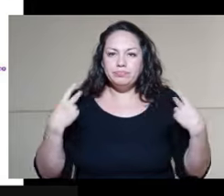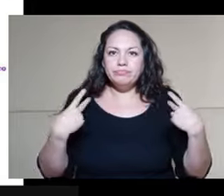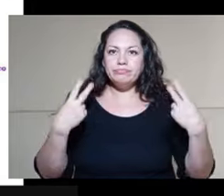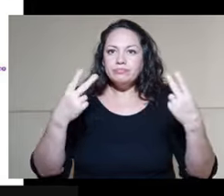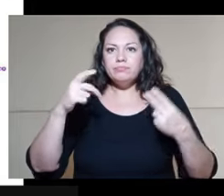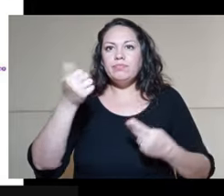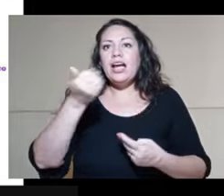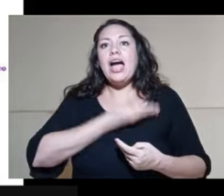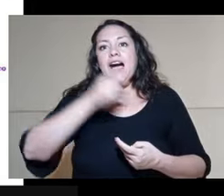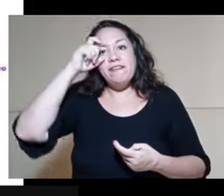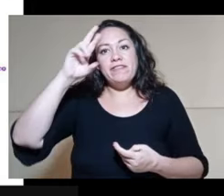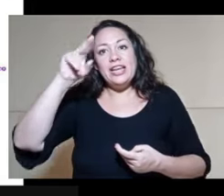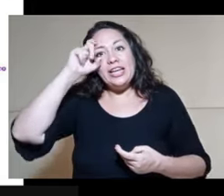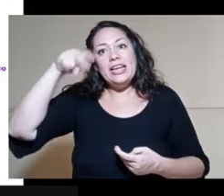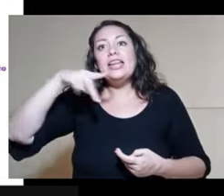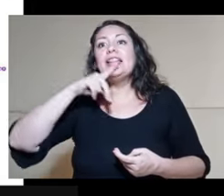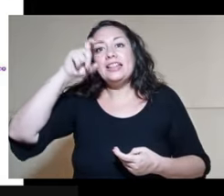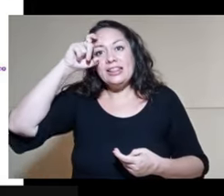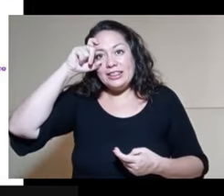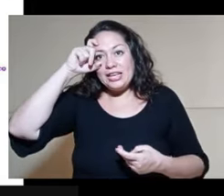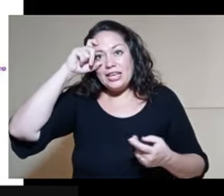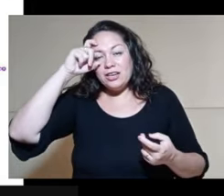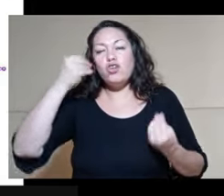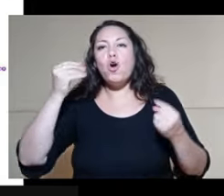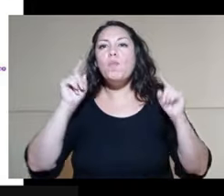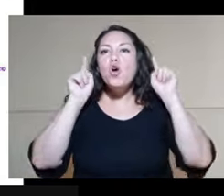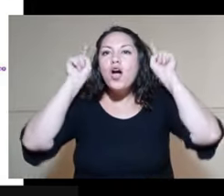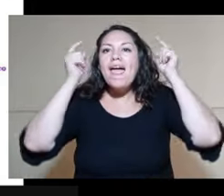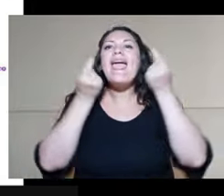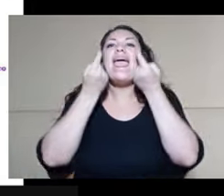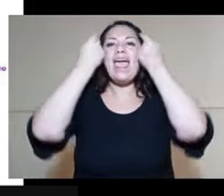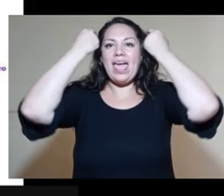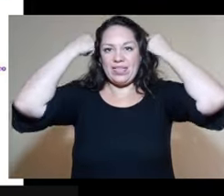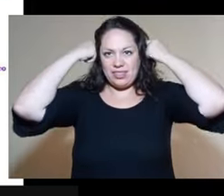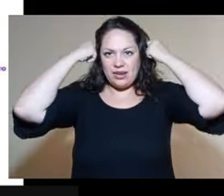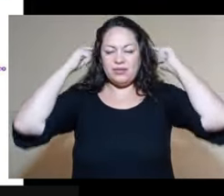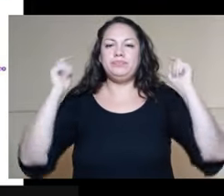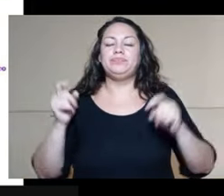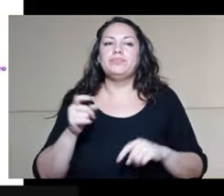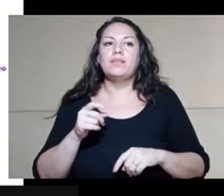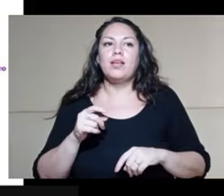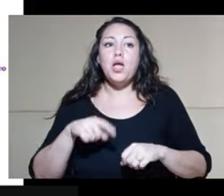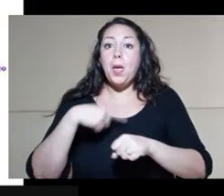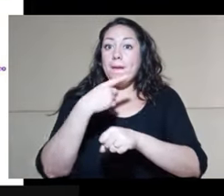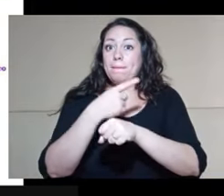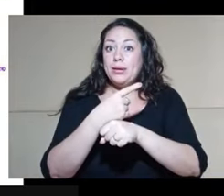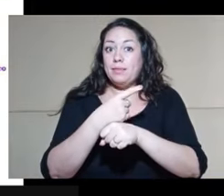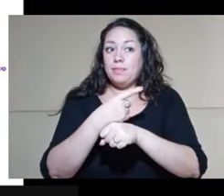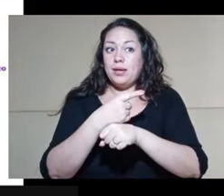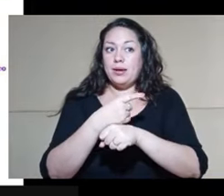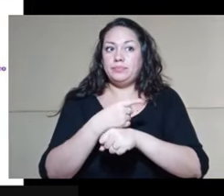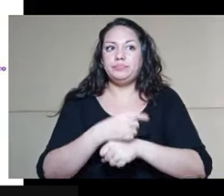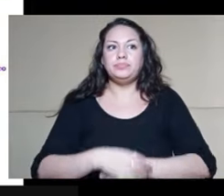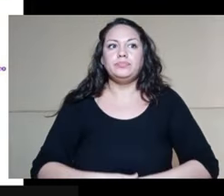camino aferente. Entonces, de vuelta, receptor, primera neurona en el ganglio de la raíz posterior, segunda neurona en